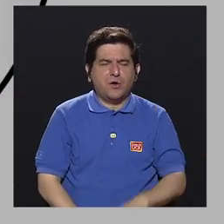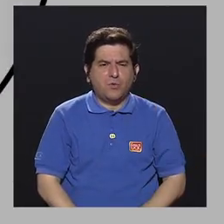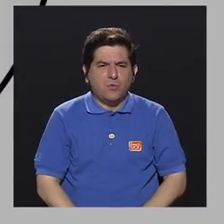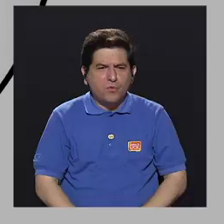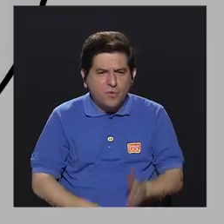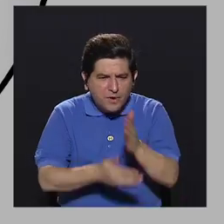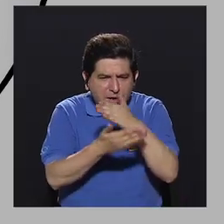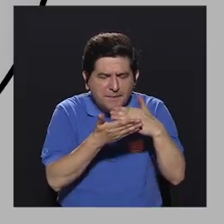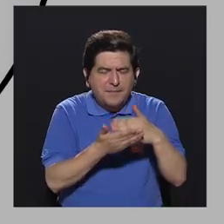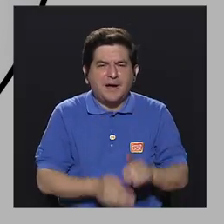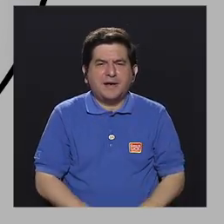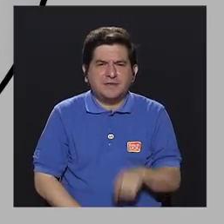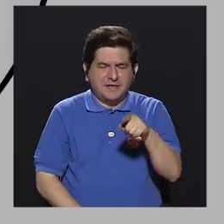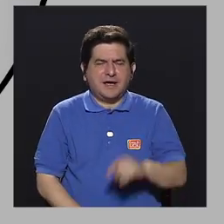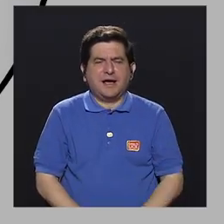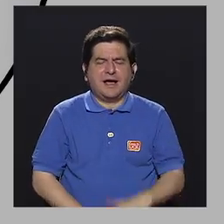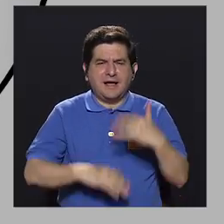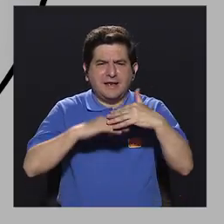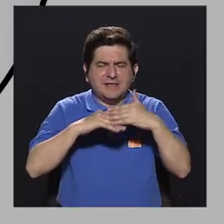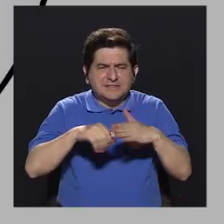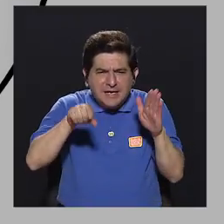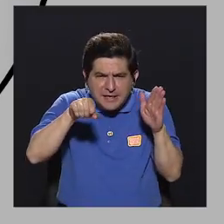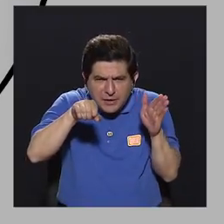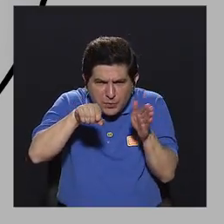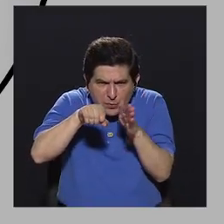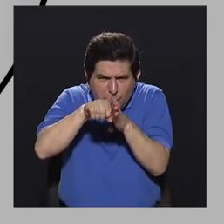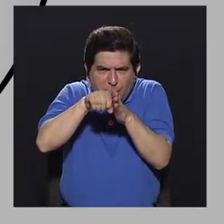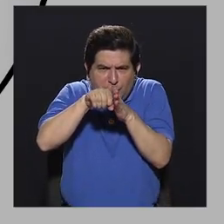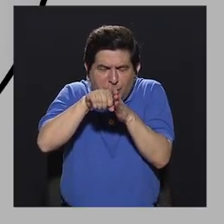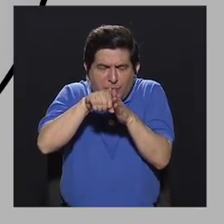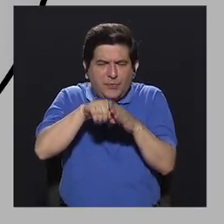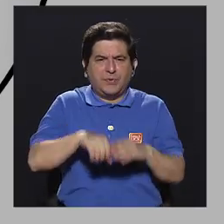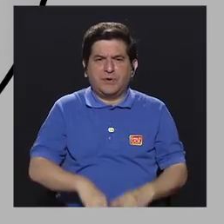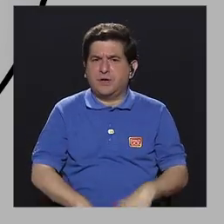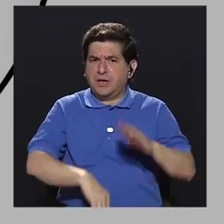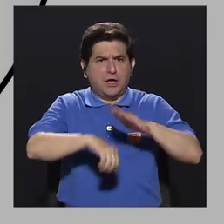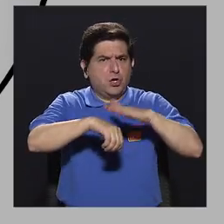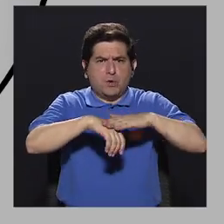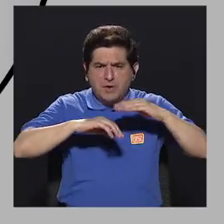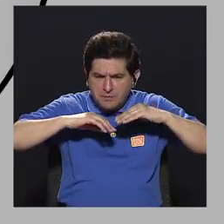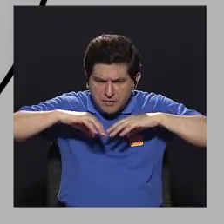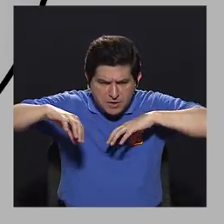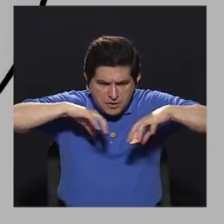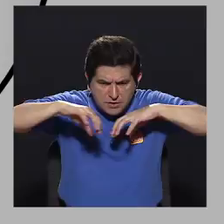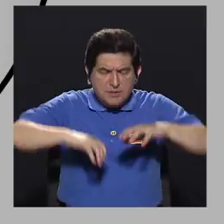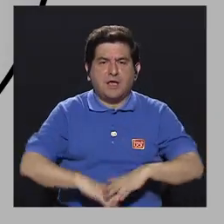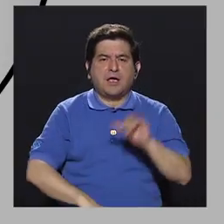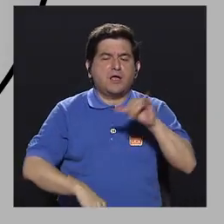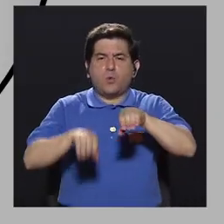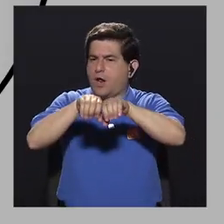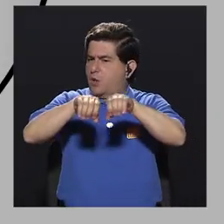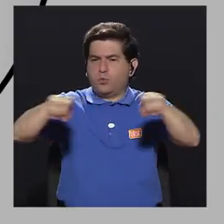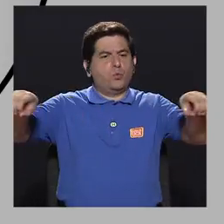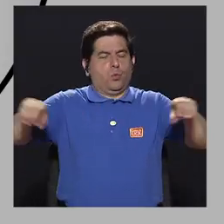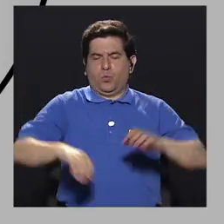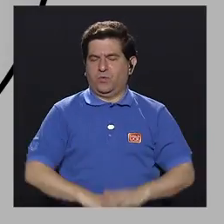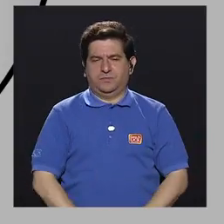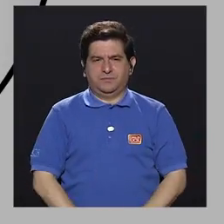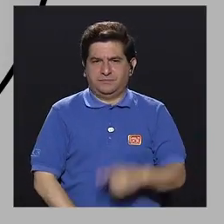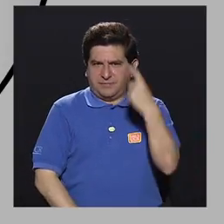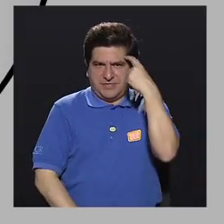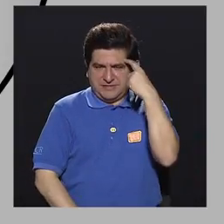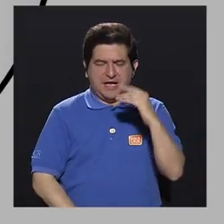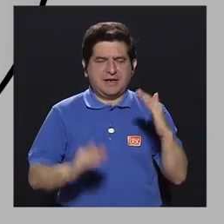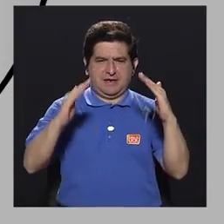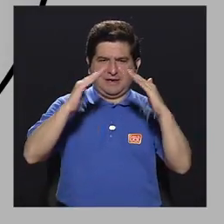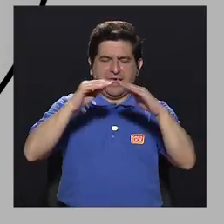se puede formar un coágulo de sangre y puede llegar y tapar este torrente sanguíneo. Es como cuando tenemos una tubería, ¿verdad? Como por ejemplo la